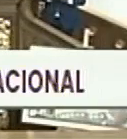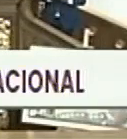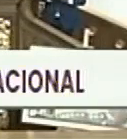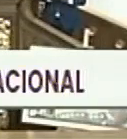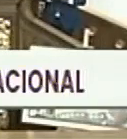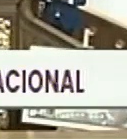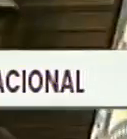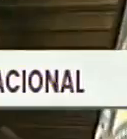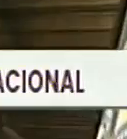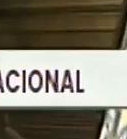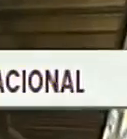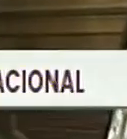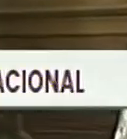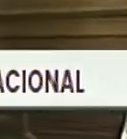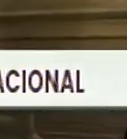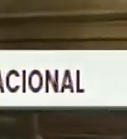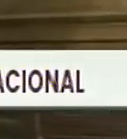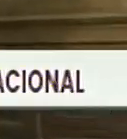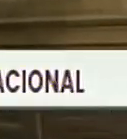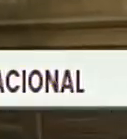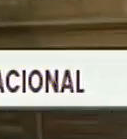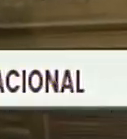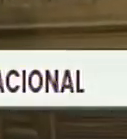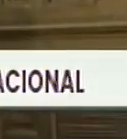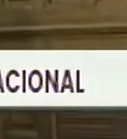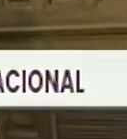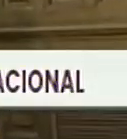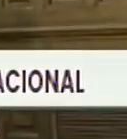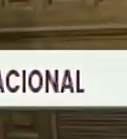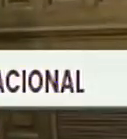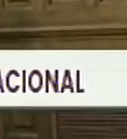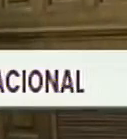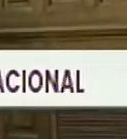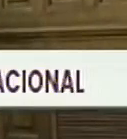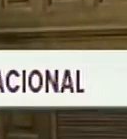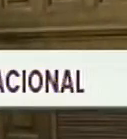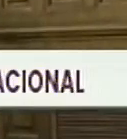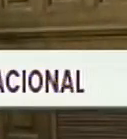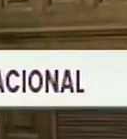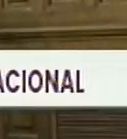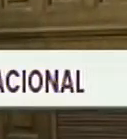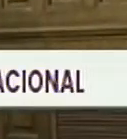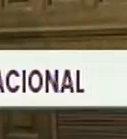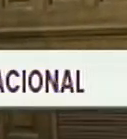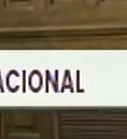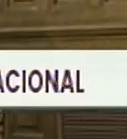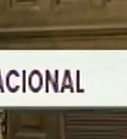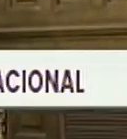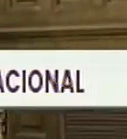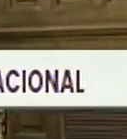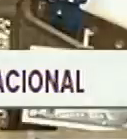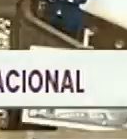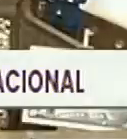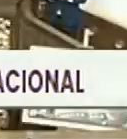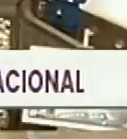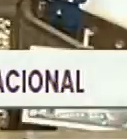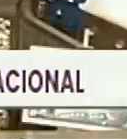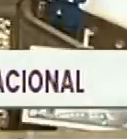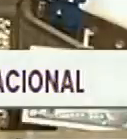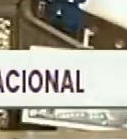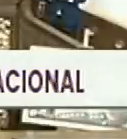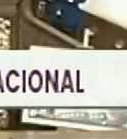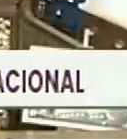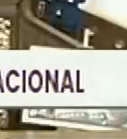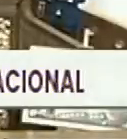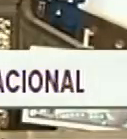del voto de los 277 parlamentarios y parlamentarias. Cámara Legislativa. El diputado Giuseppe Alexandrero